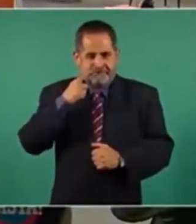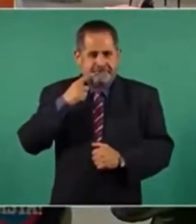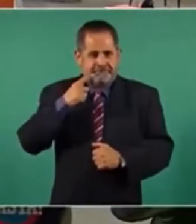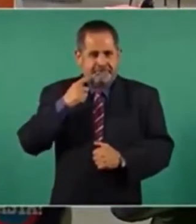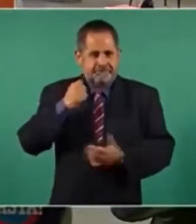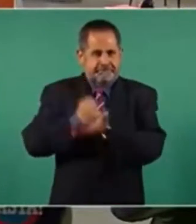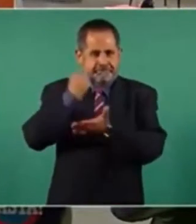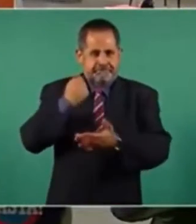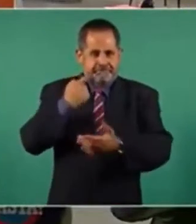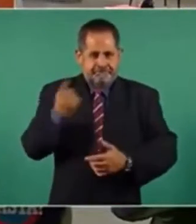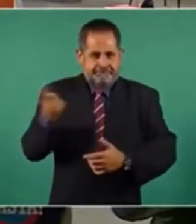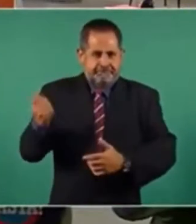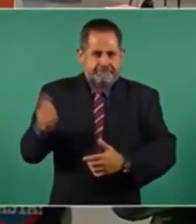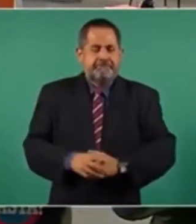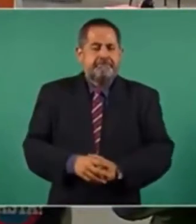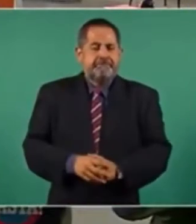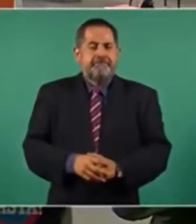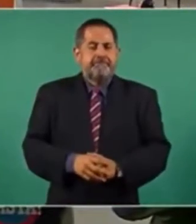del cilindro.